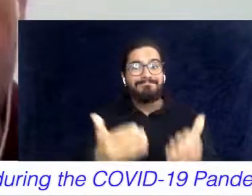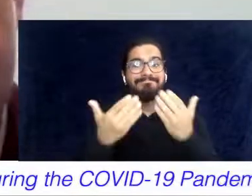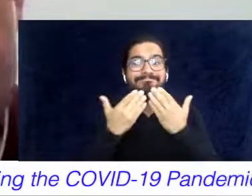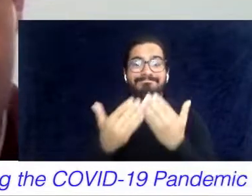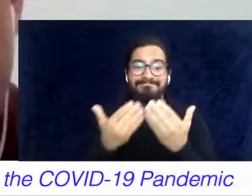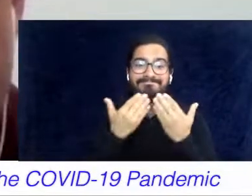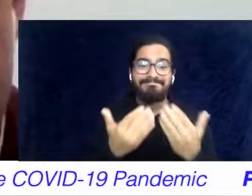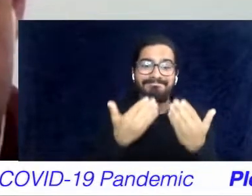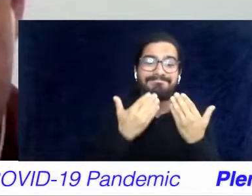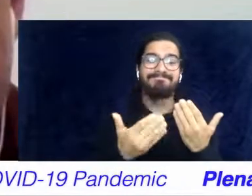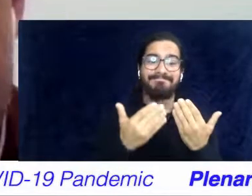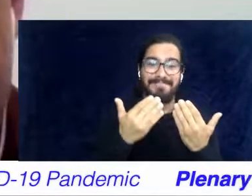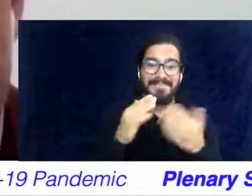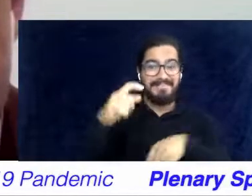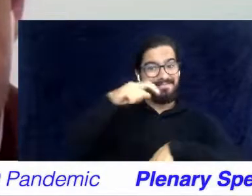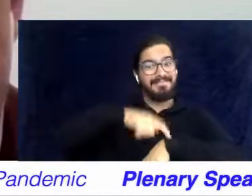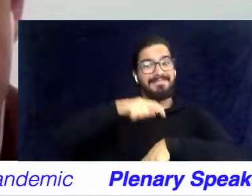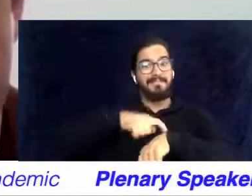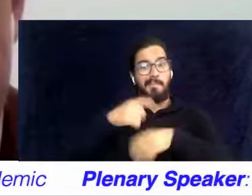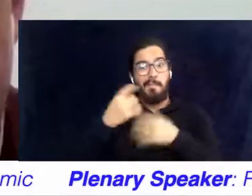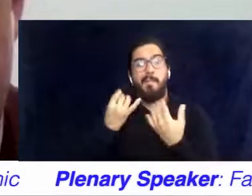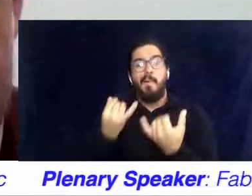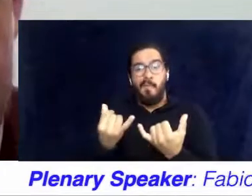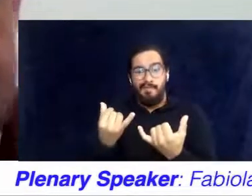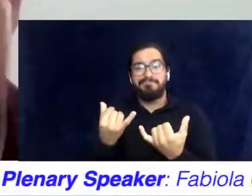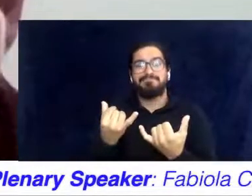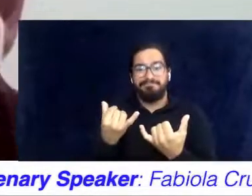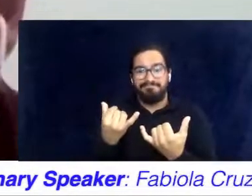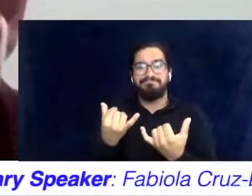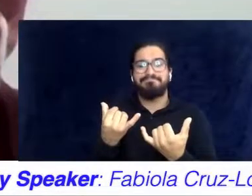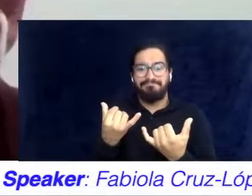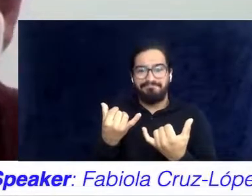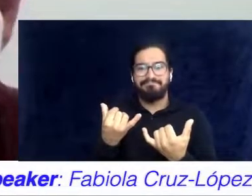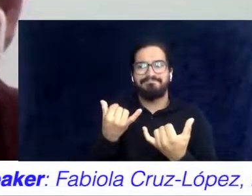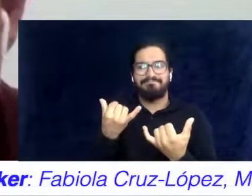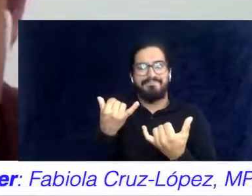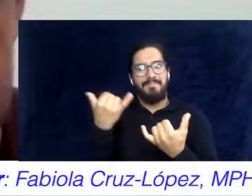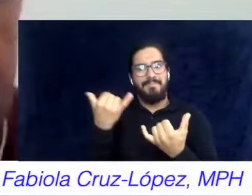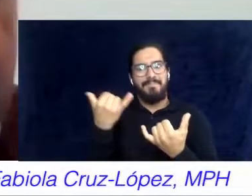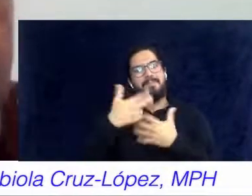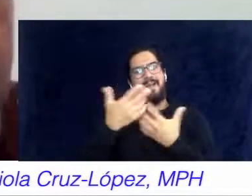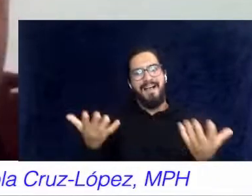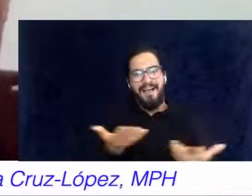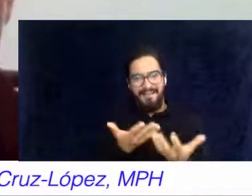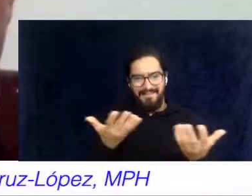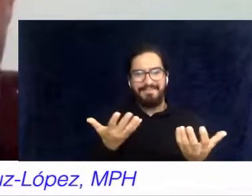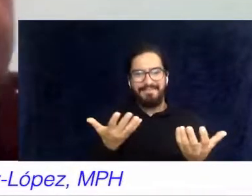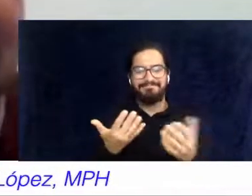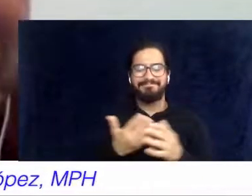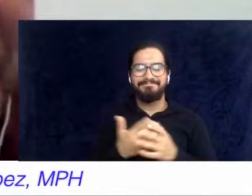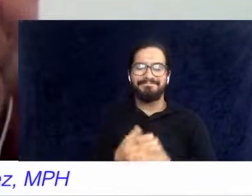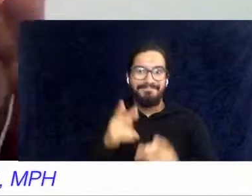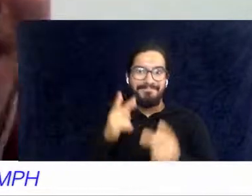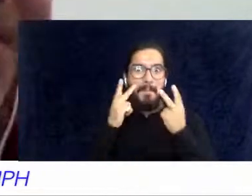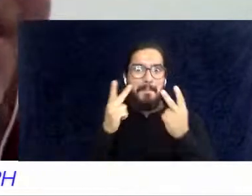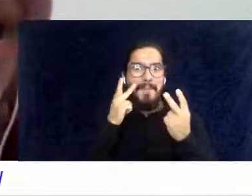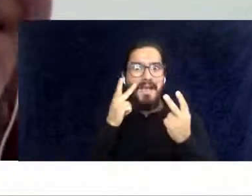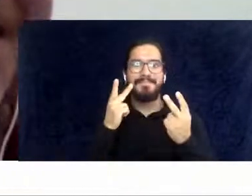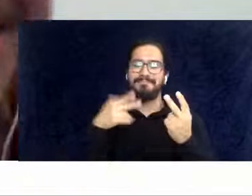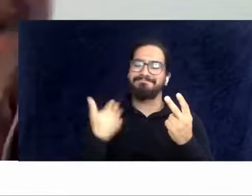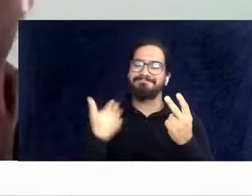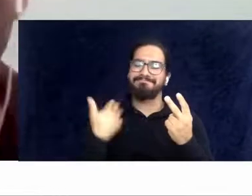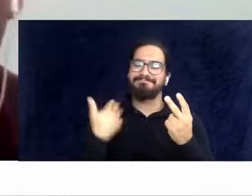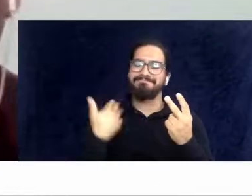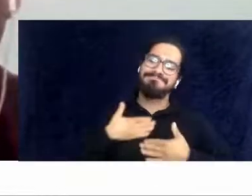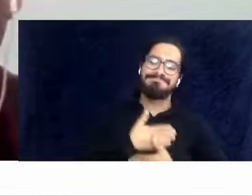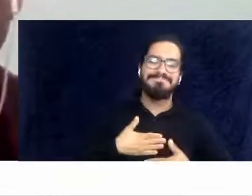este sábado para estar con nosotros. Siempre es un placer verte y ya te preguntaré tanto las preguntas mías como las que nos han llegado